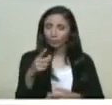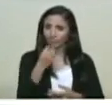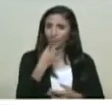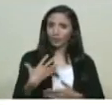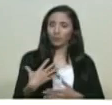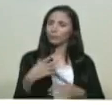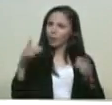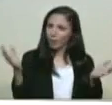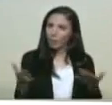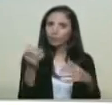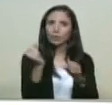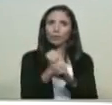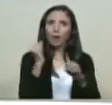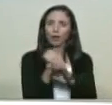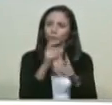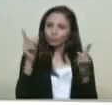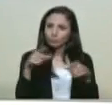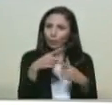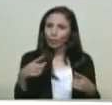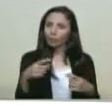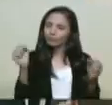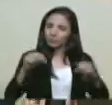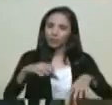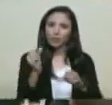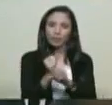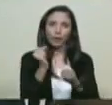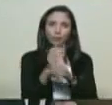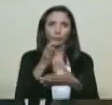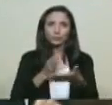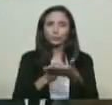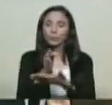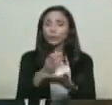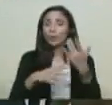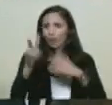Estamos trabajando, vamos avanzando. Venezuela